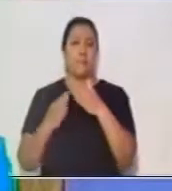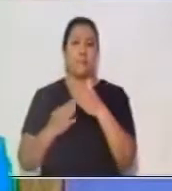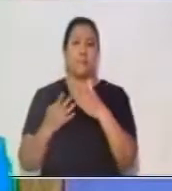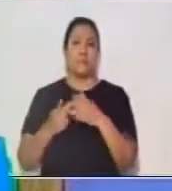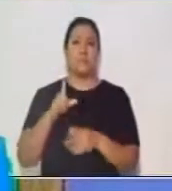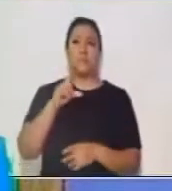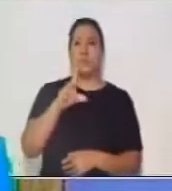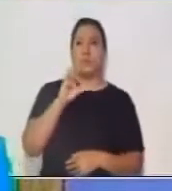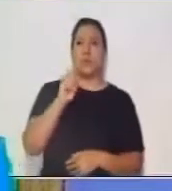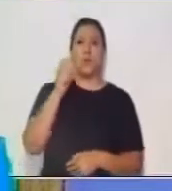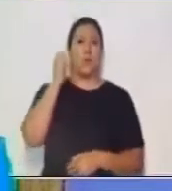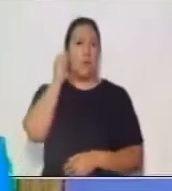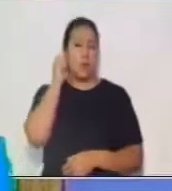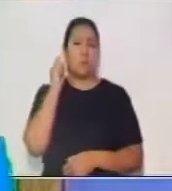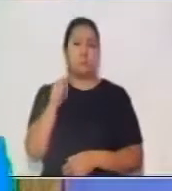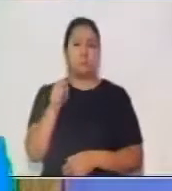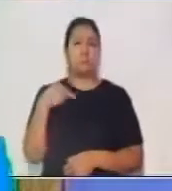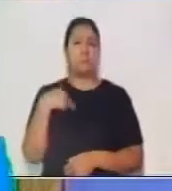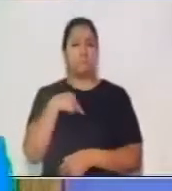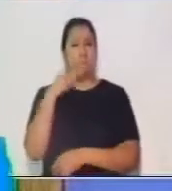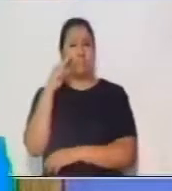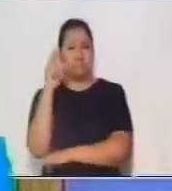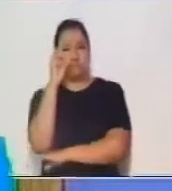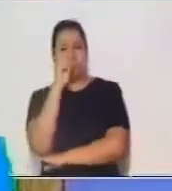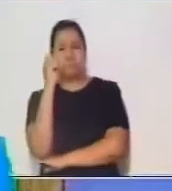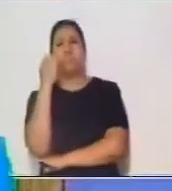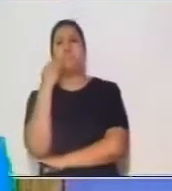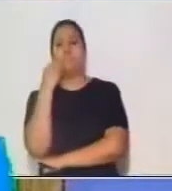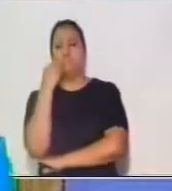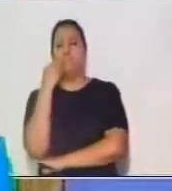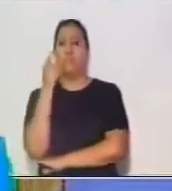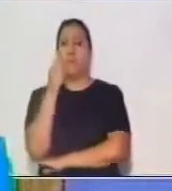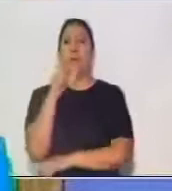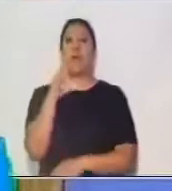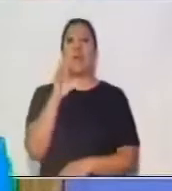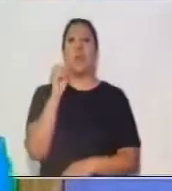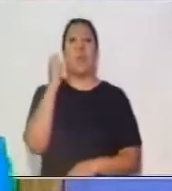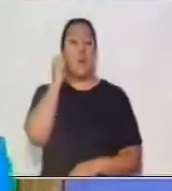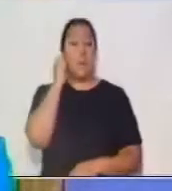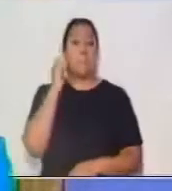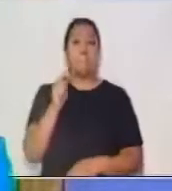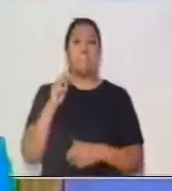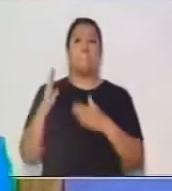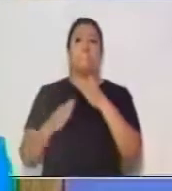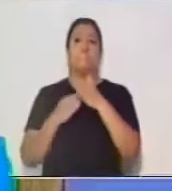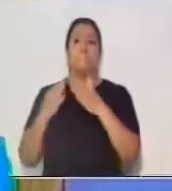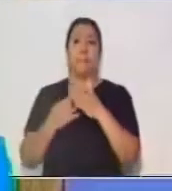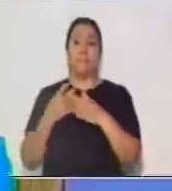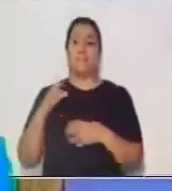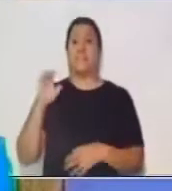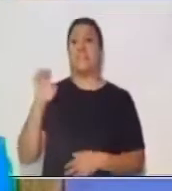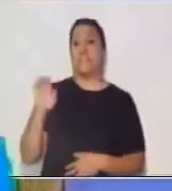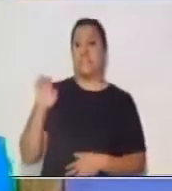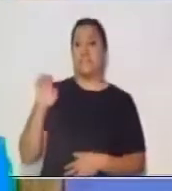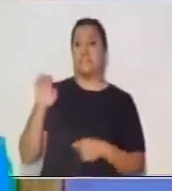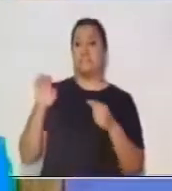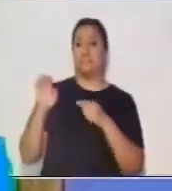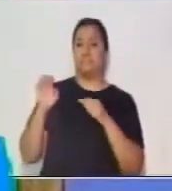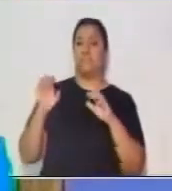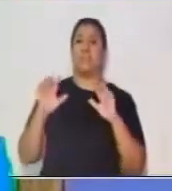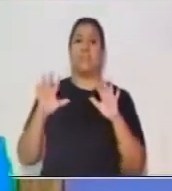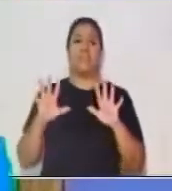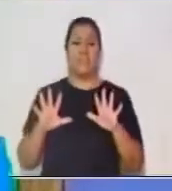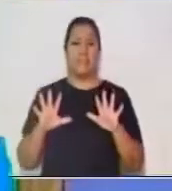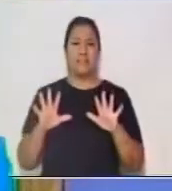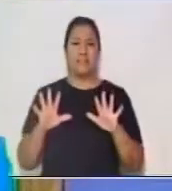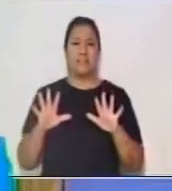Disculpe. Mi hija me hizo una llamada desde este café. Y hace mucho tiempo que no la veo. Y me preguntaba si usted tal